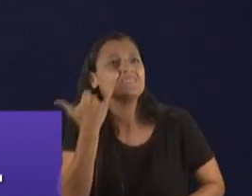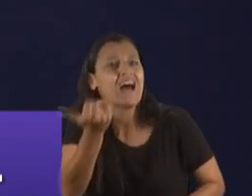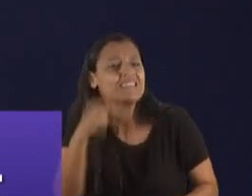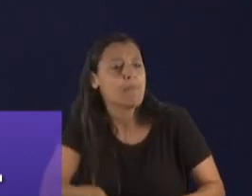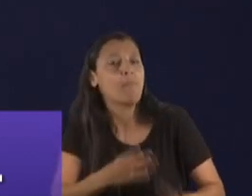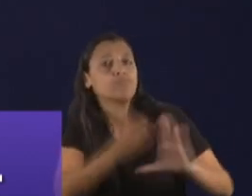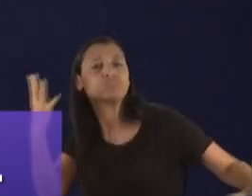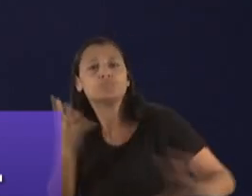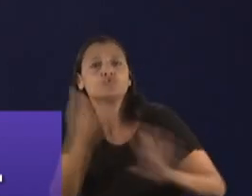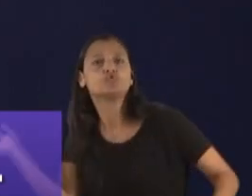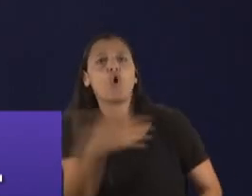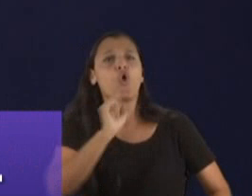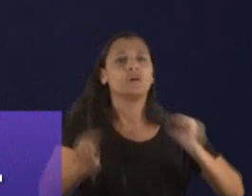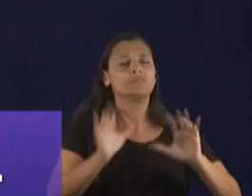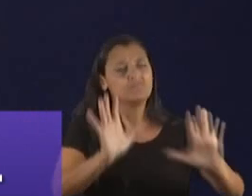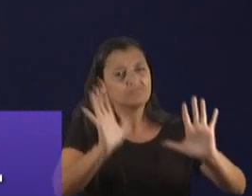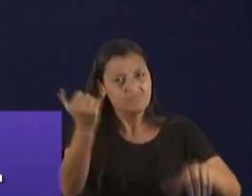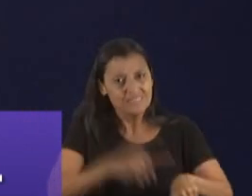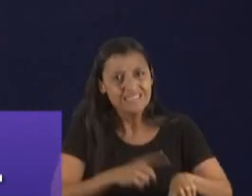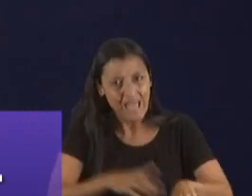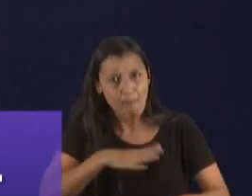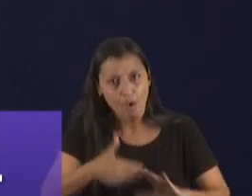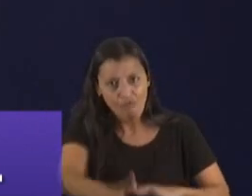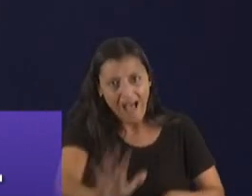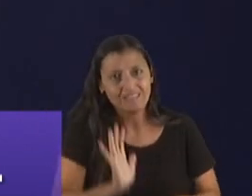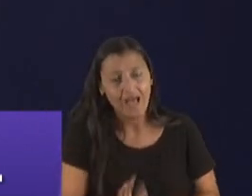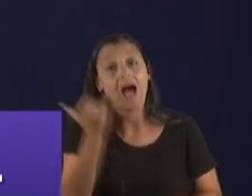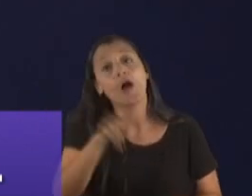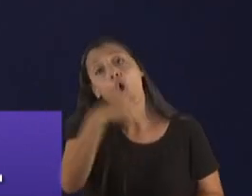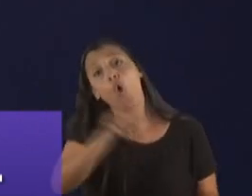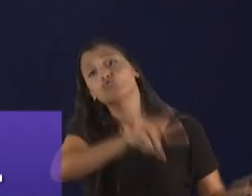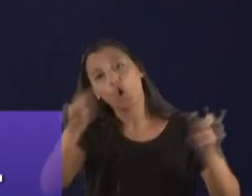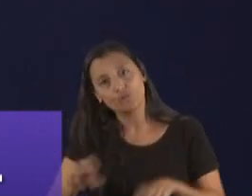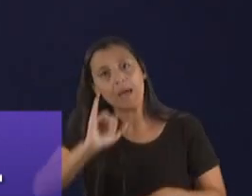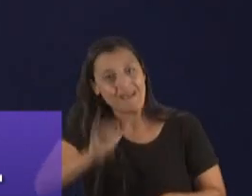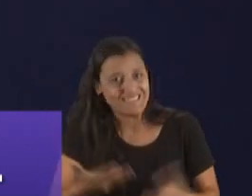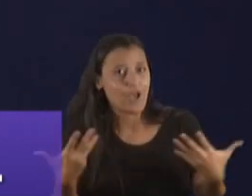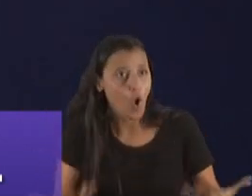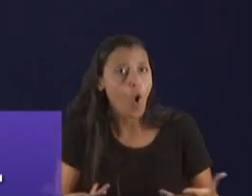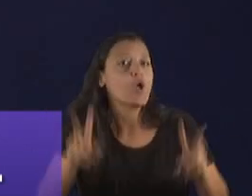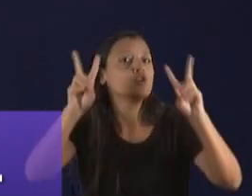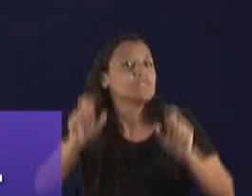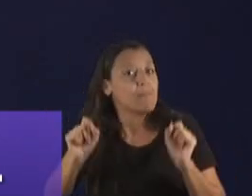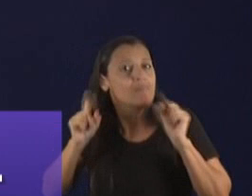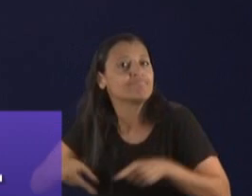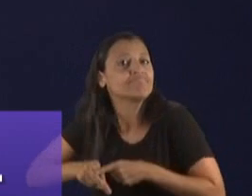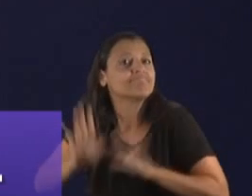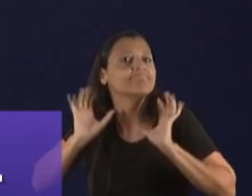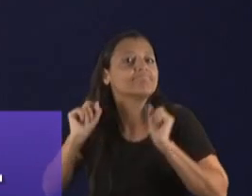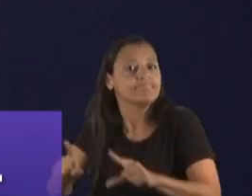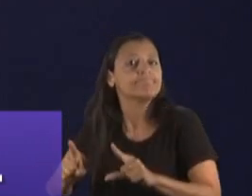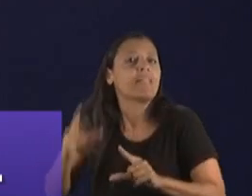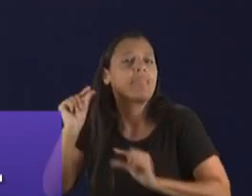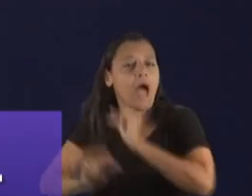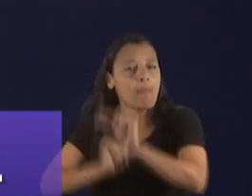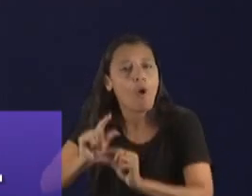filas interminables. Y después, por supuesto, hay temas estrictamente operativos que obviamente se van a ir